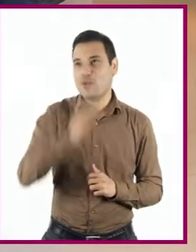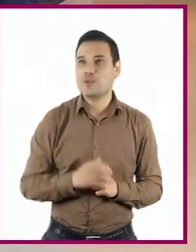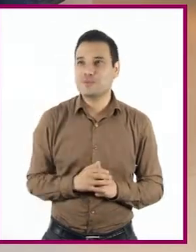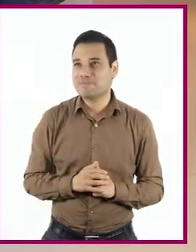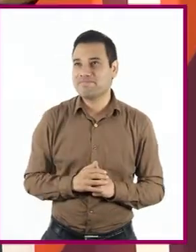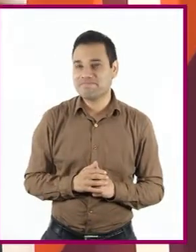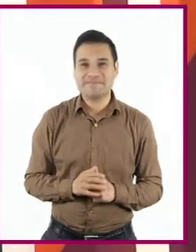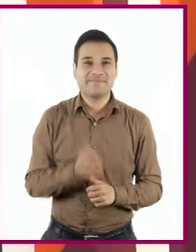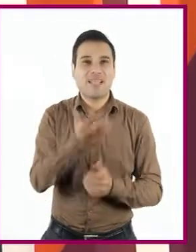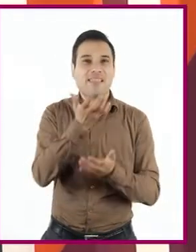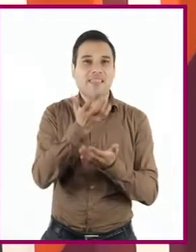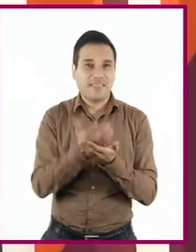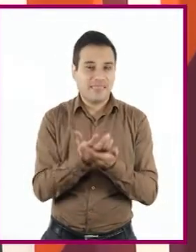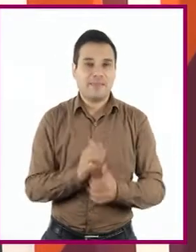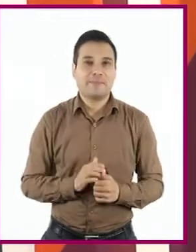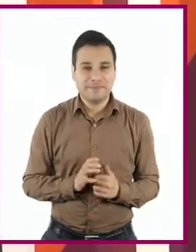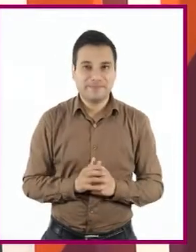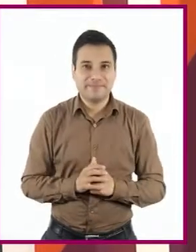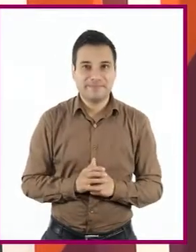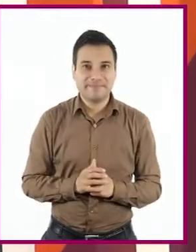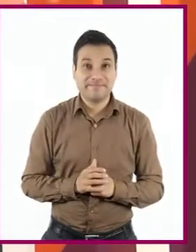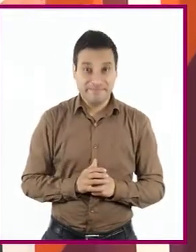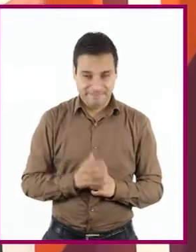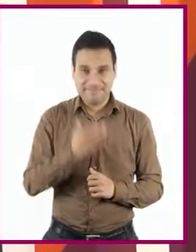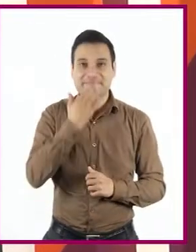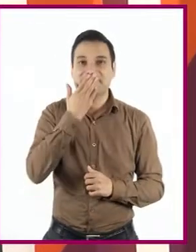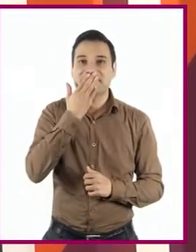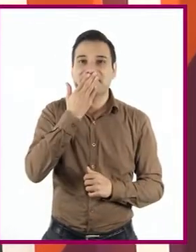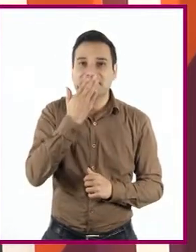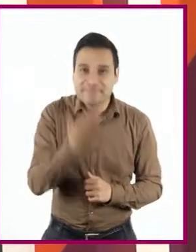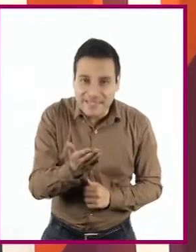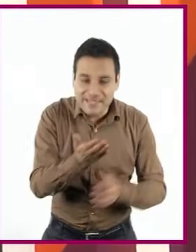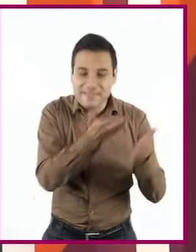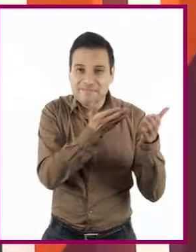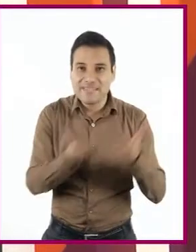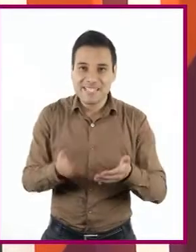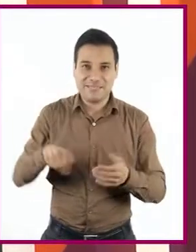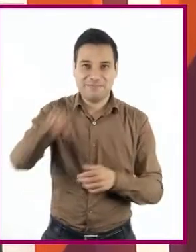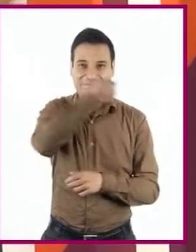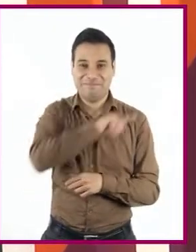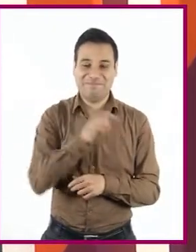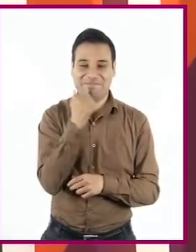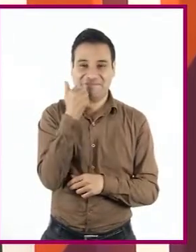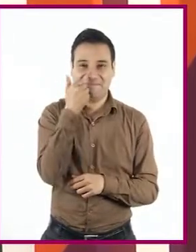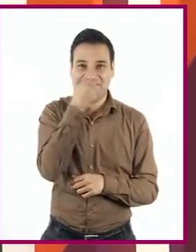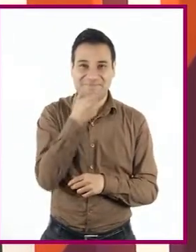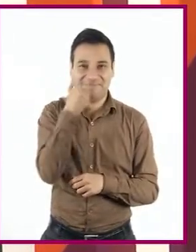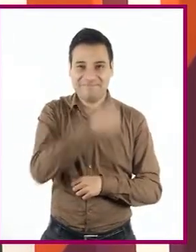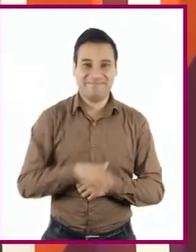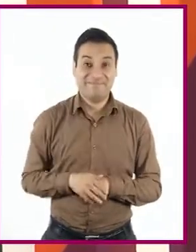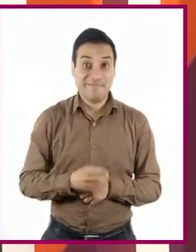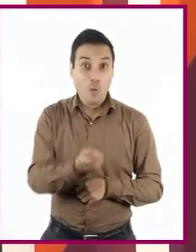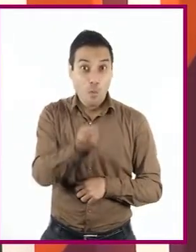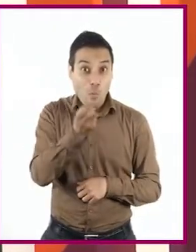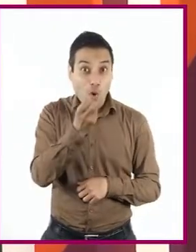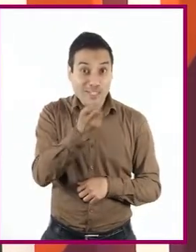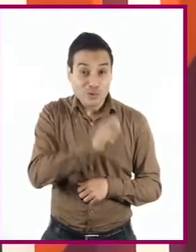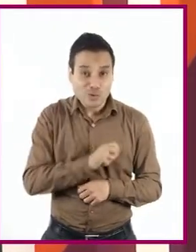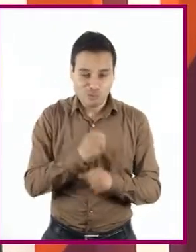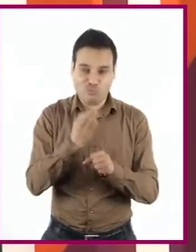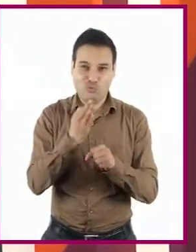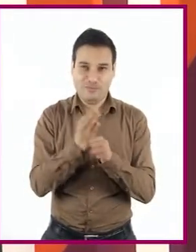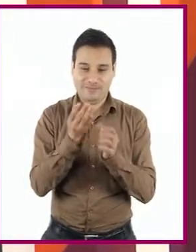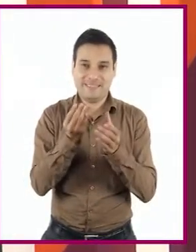Recreo. Y de esta manera les damos la bienvenida a nuestras y nuestros estudiantes. Y por eso, en esta